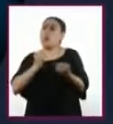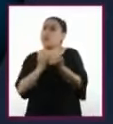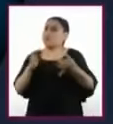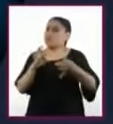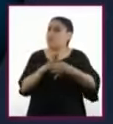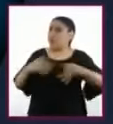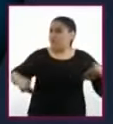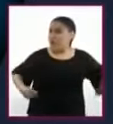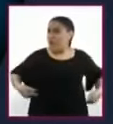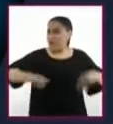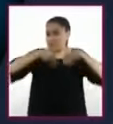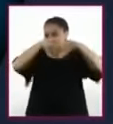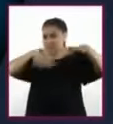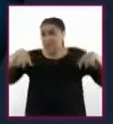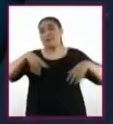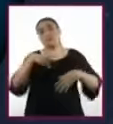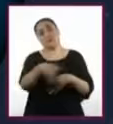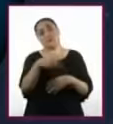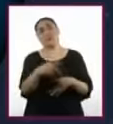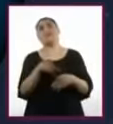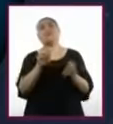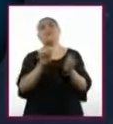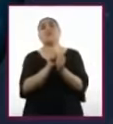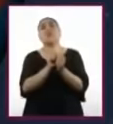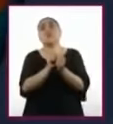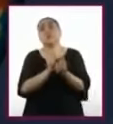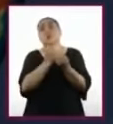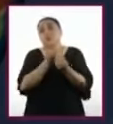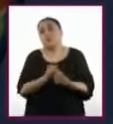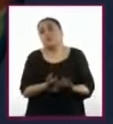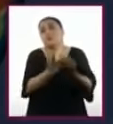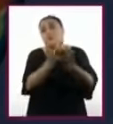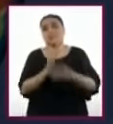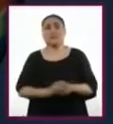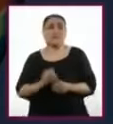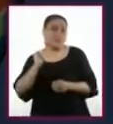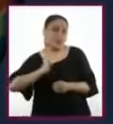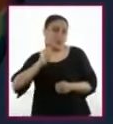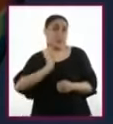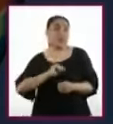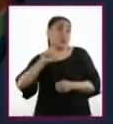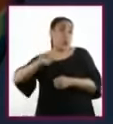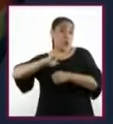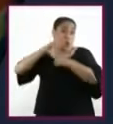al parecer, fue usado como parte de sus ceremonias rituales. En Europa, el teatro